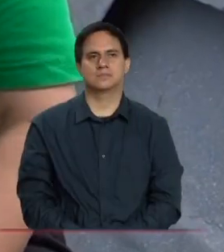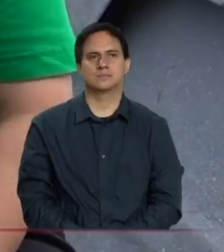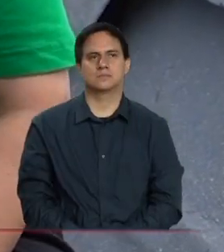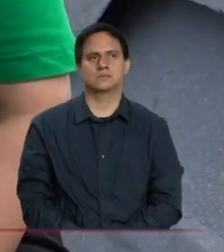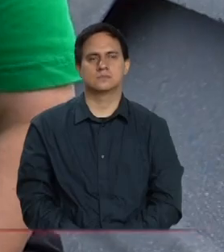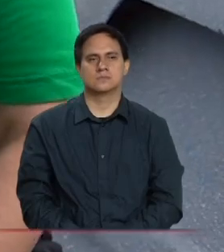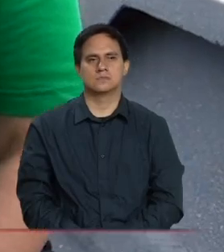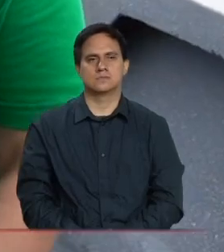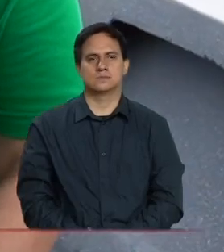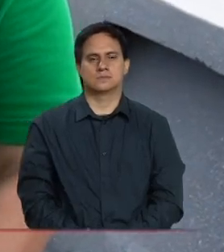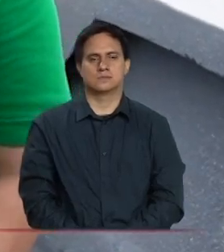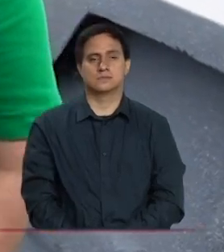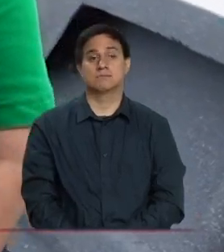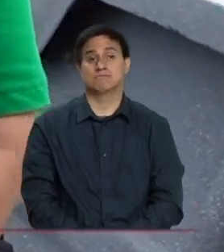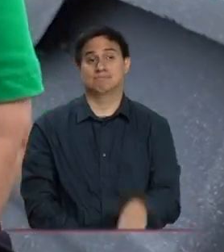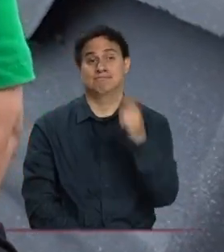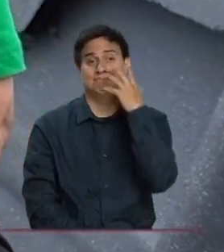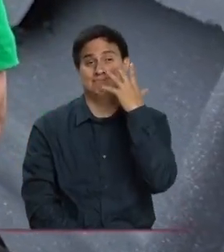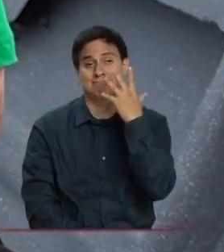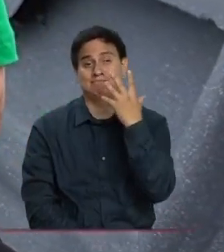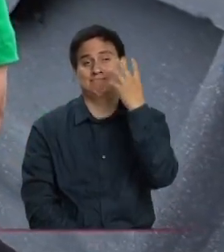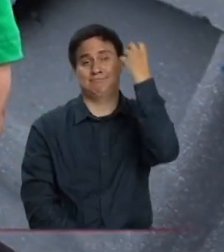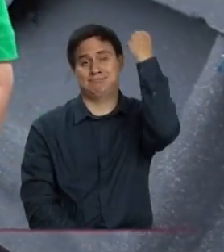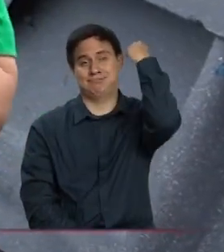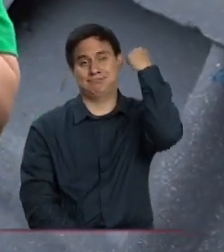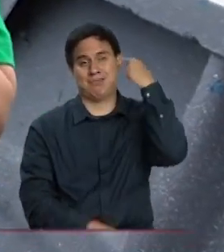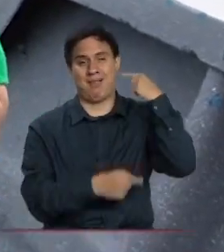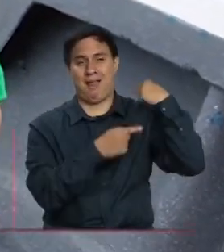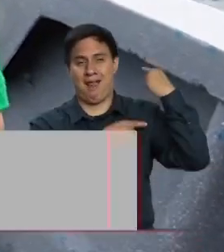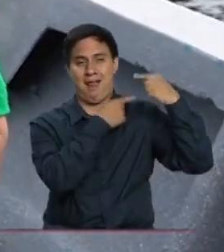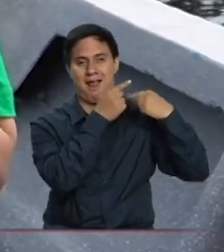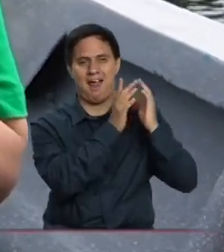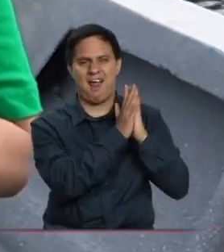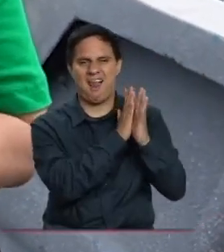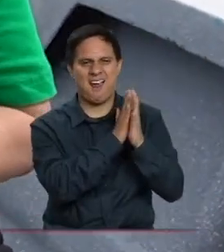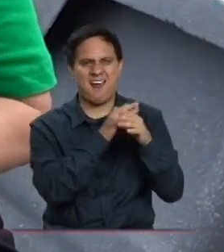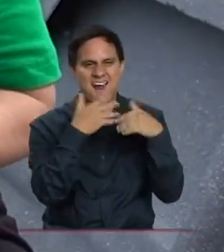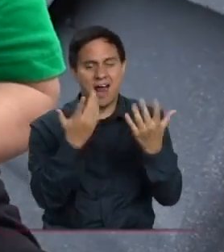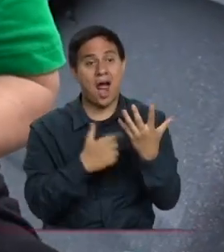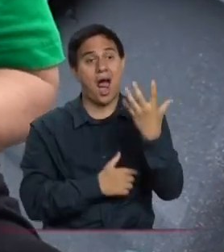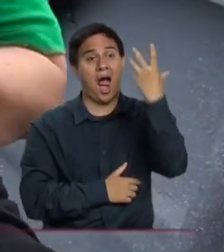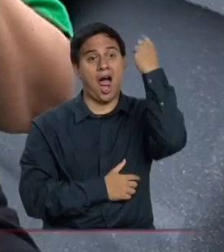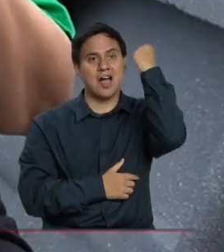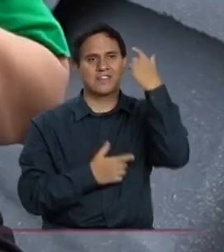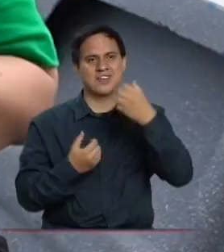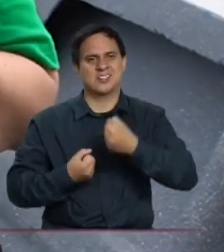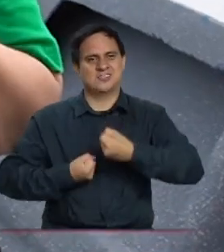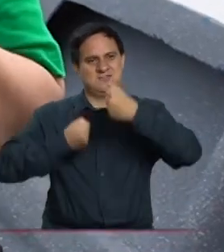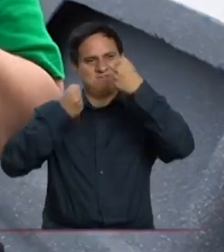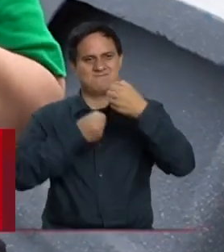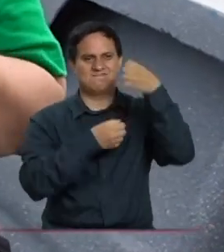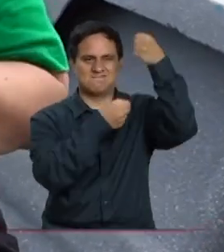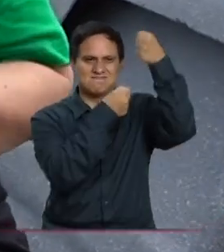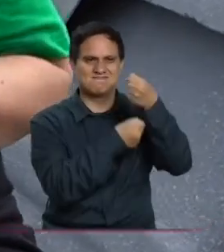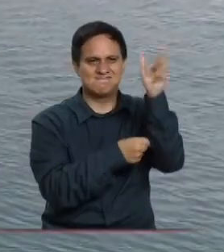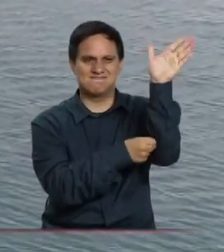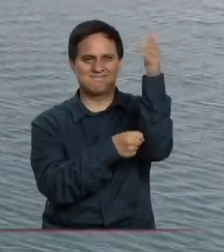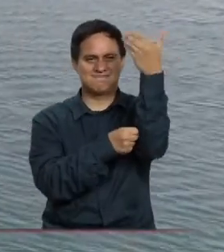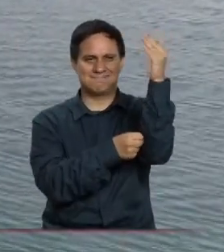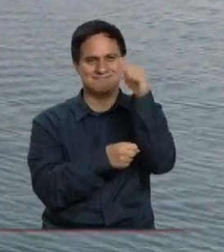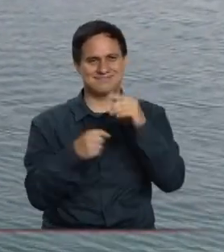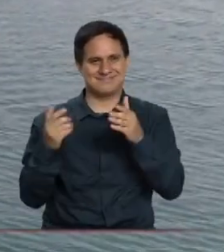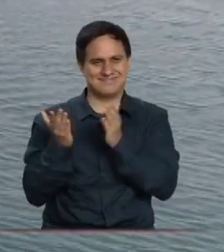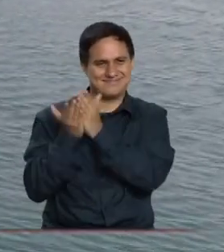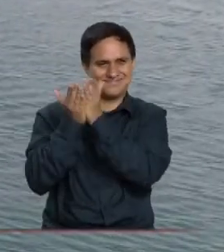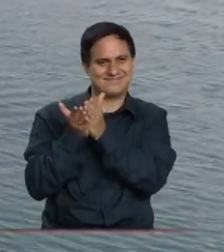información cuenta la leyenda que cuando llegaron Los Conquistadores a América en encontraron en esta tierra